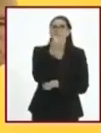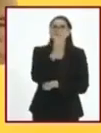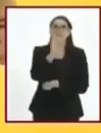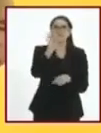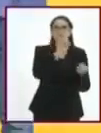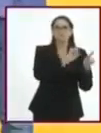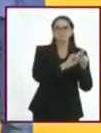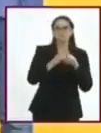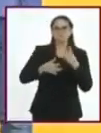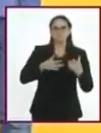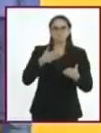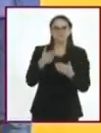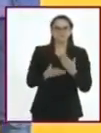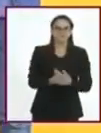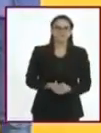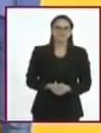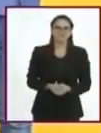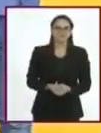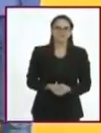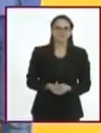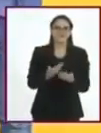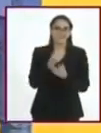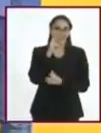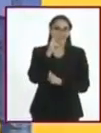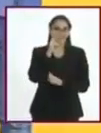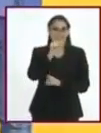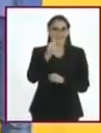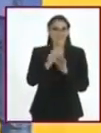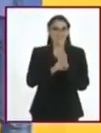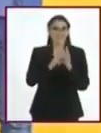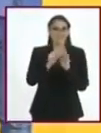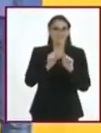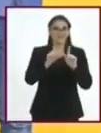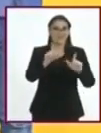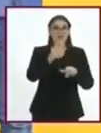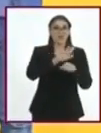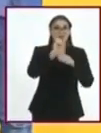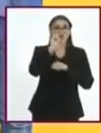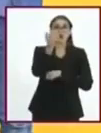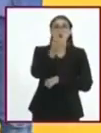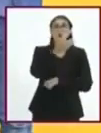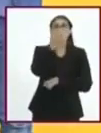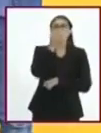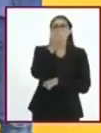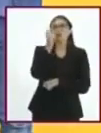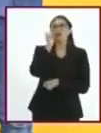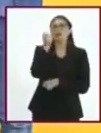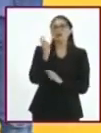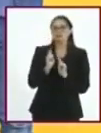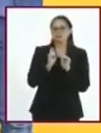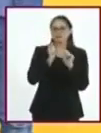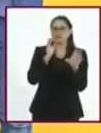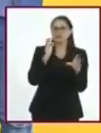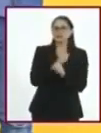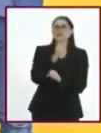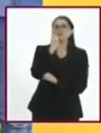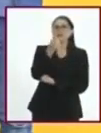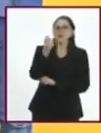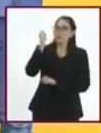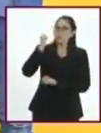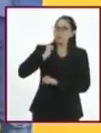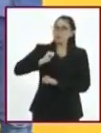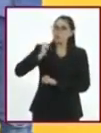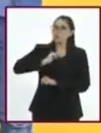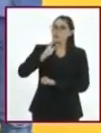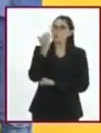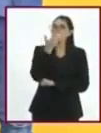algunos aspectos. Los invitamos a ver el siguiente video sobre esas tradiciones que podemos denominar como ancestrales y que son